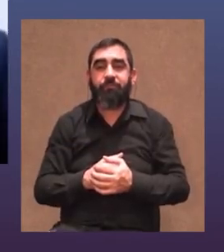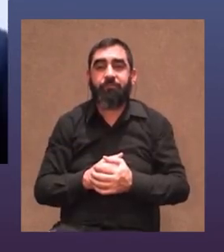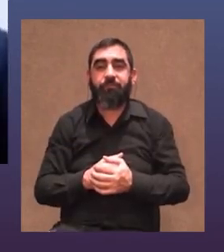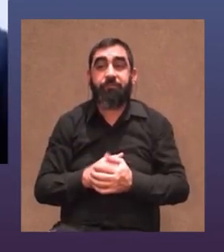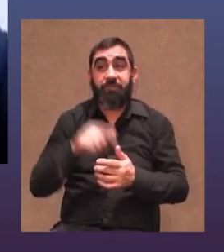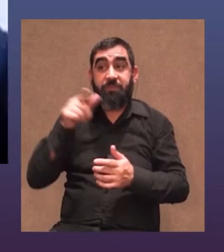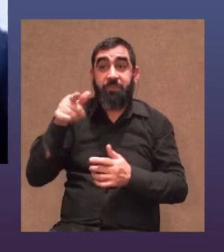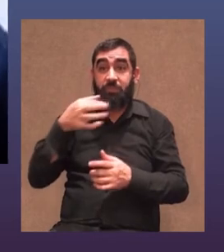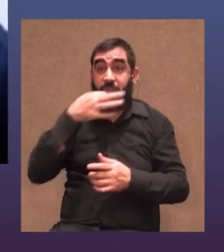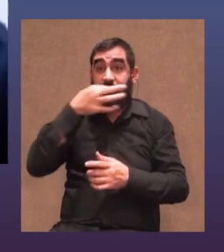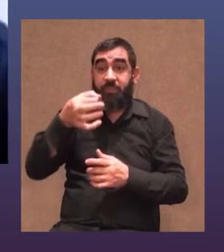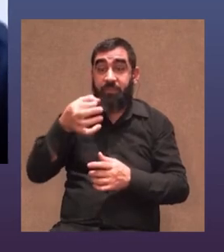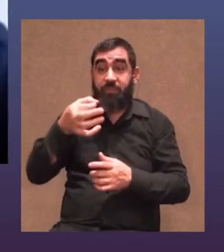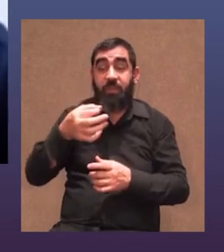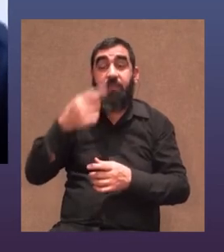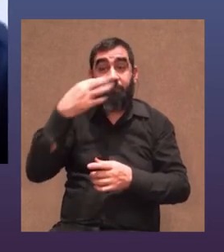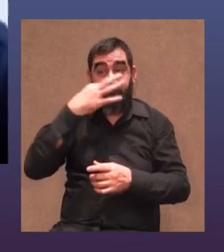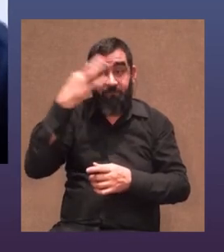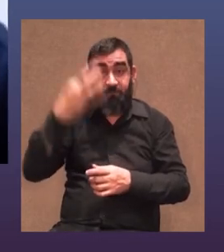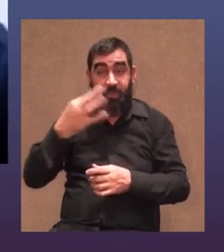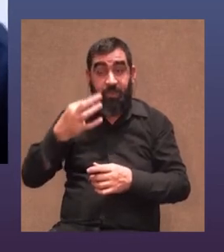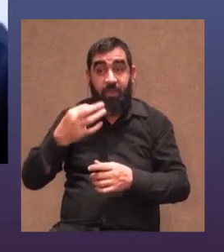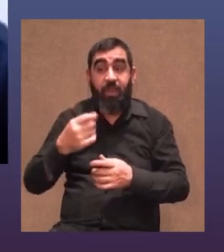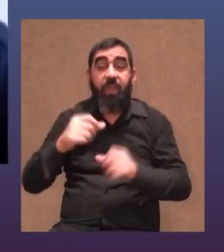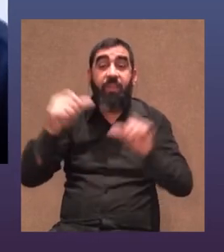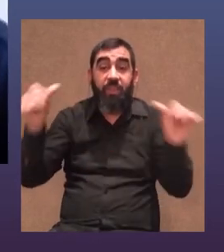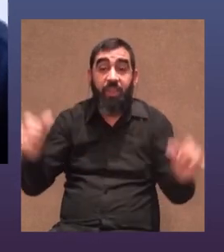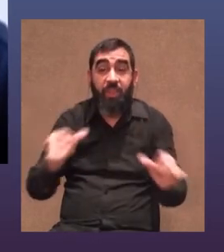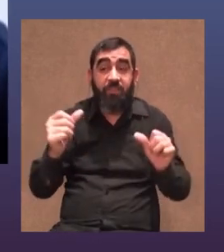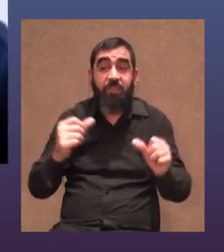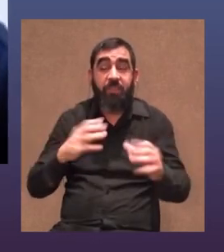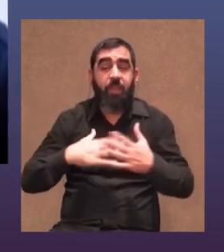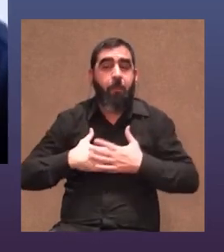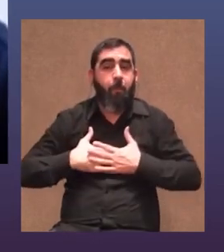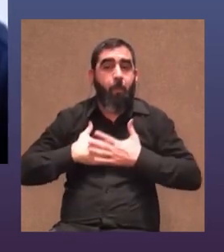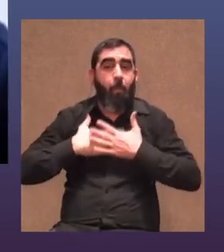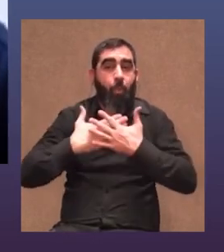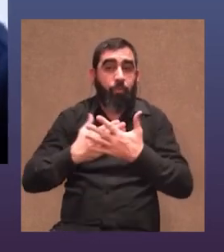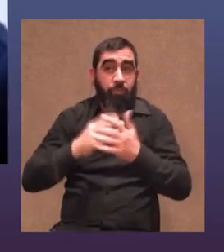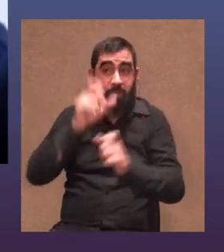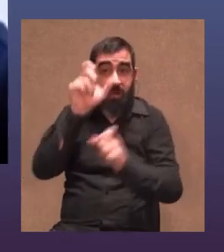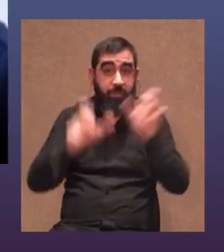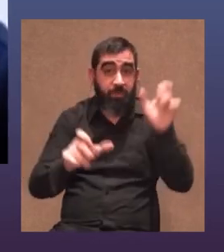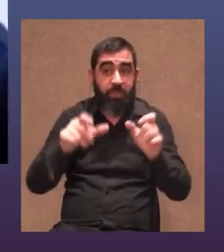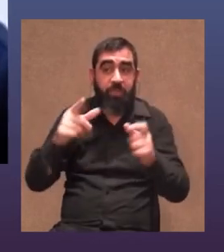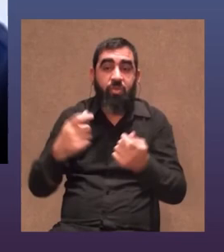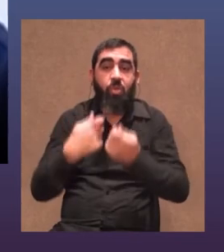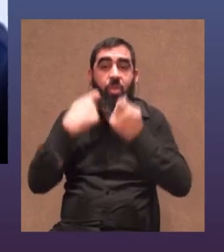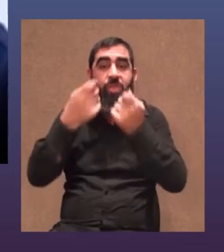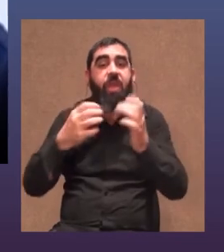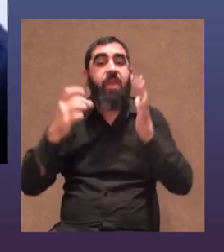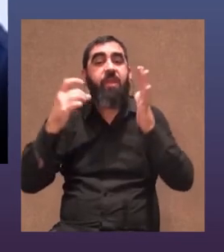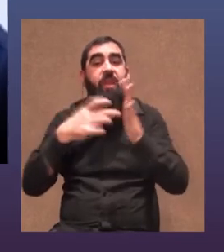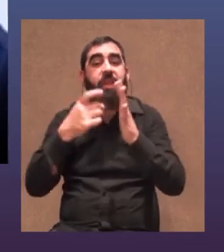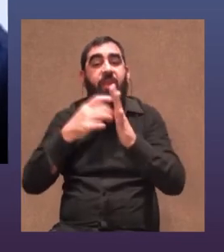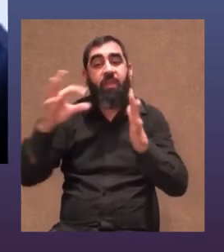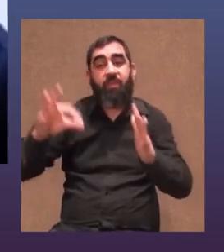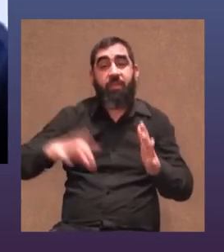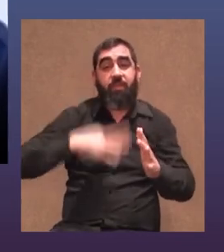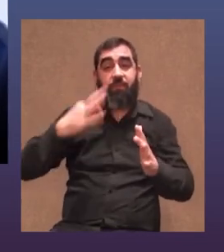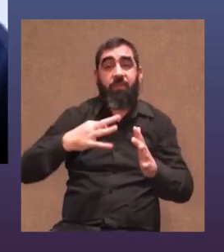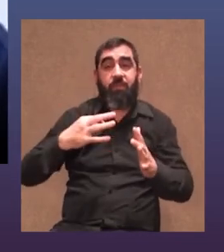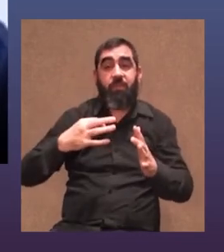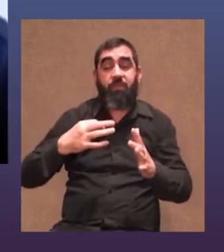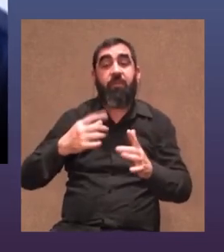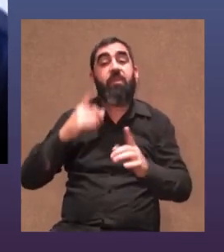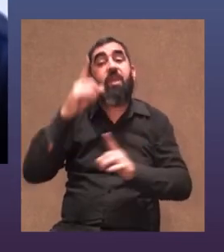Eso que vos decís, ese privilegio de conmovernos, es eso lo que nos da calidad de vida en lo que hacemos. Exacto. Y a veces